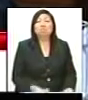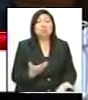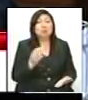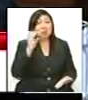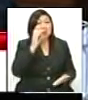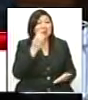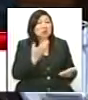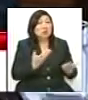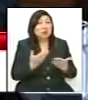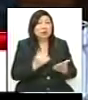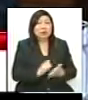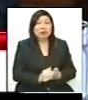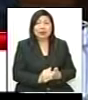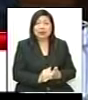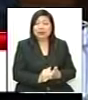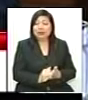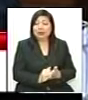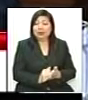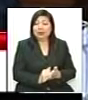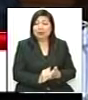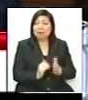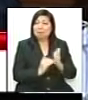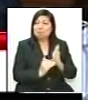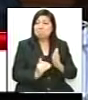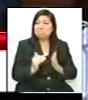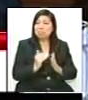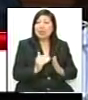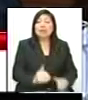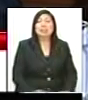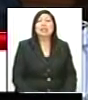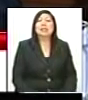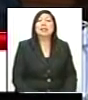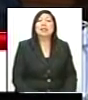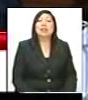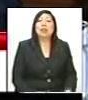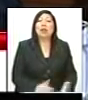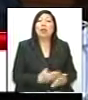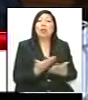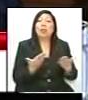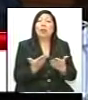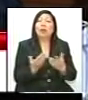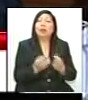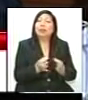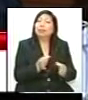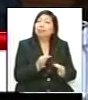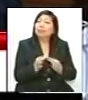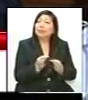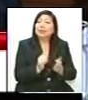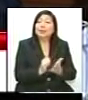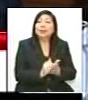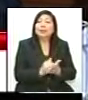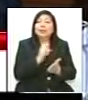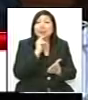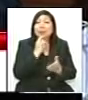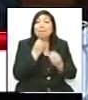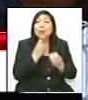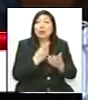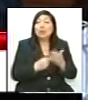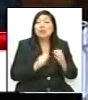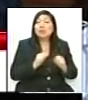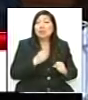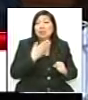buscar alternativas de mayor alcance, en donde la interpretación de lo que debe hacerse, porque sí es